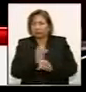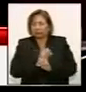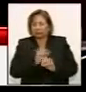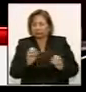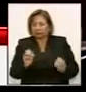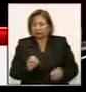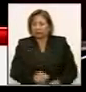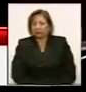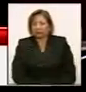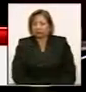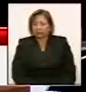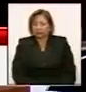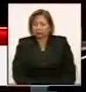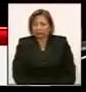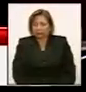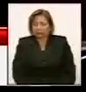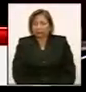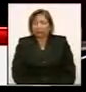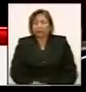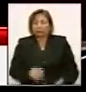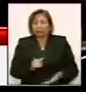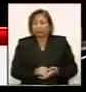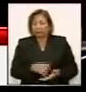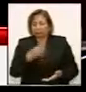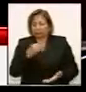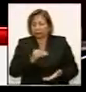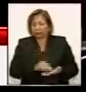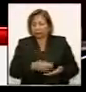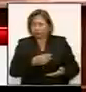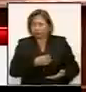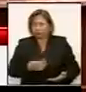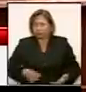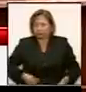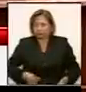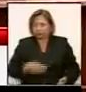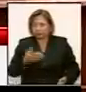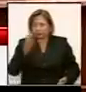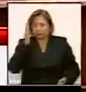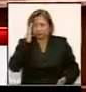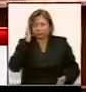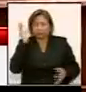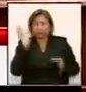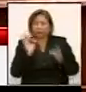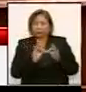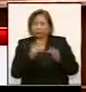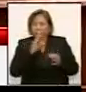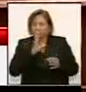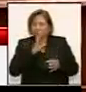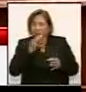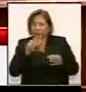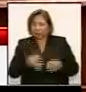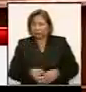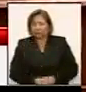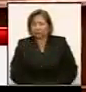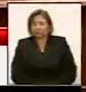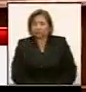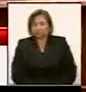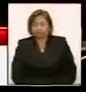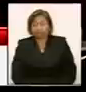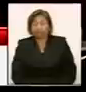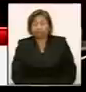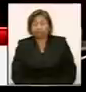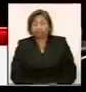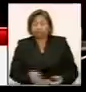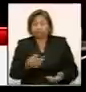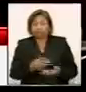peor porque ha crecido. Entonces, no se trata de eso, ministro, y usted lo sabe perfectamente. Viene a contarnos las cosas y a esclarecernos. Claro, que